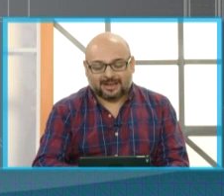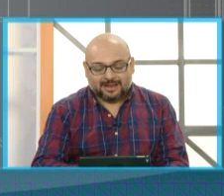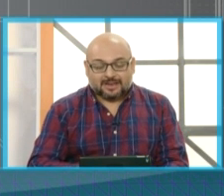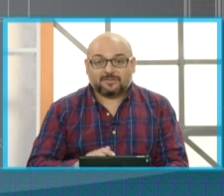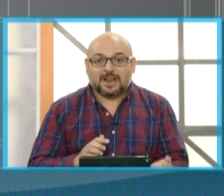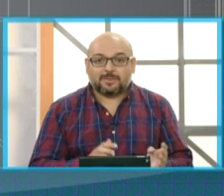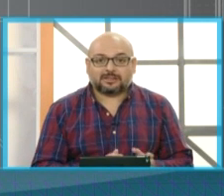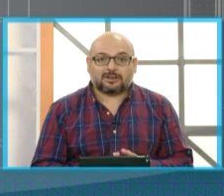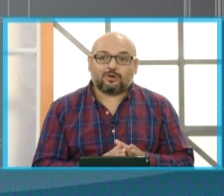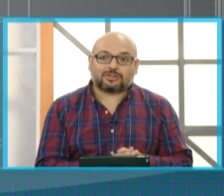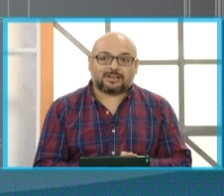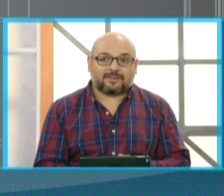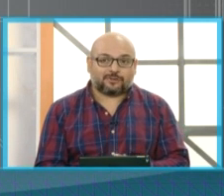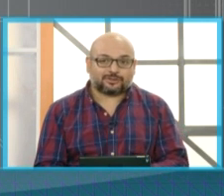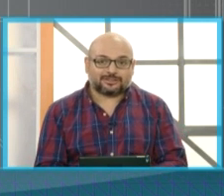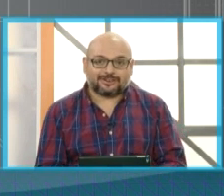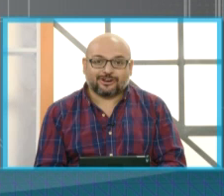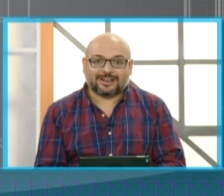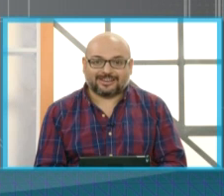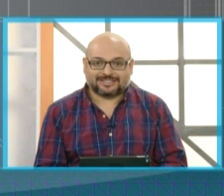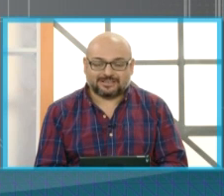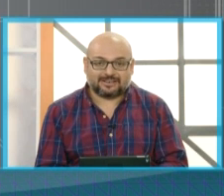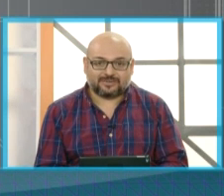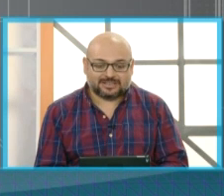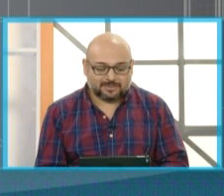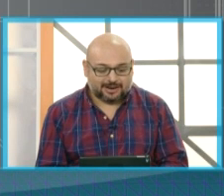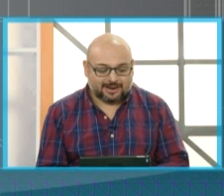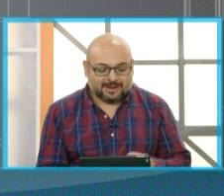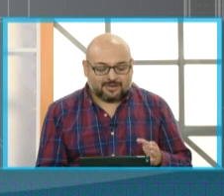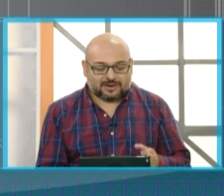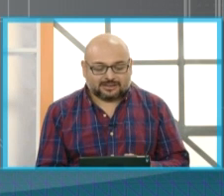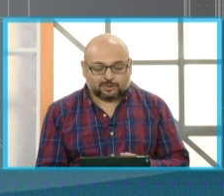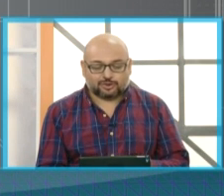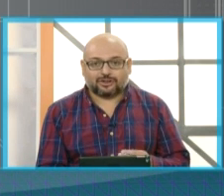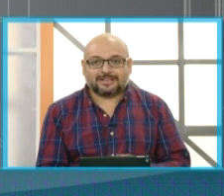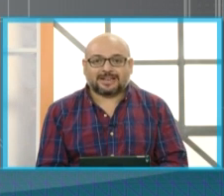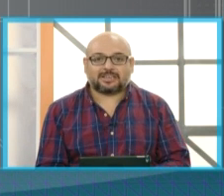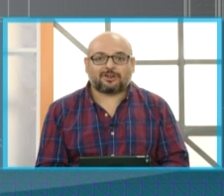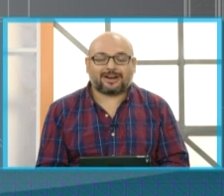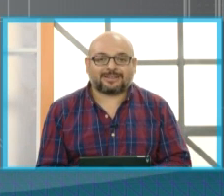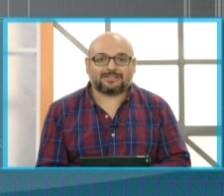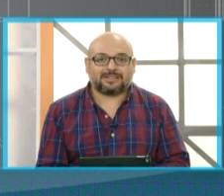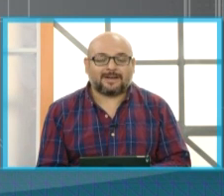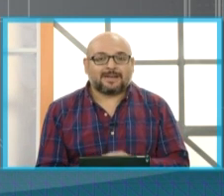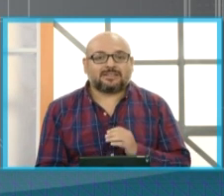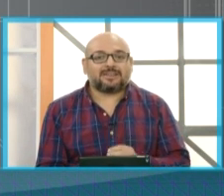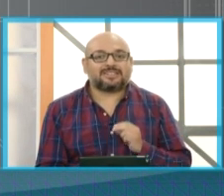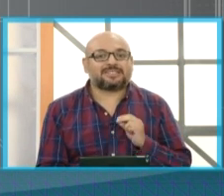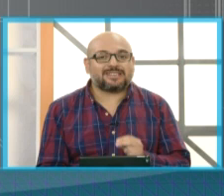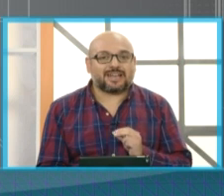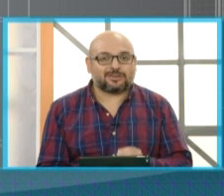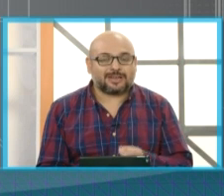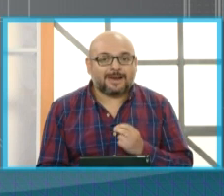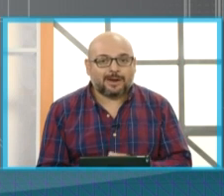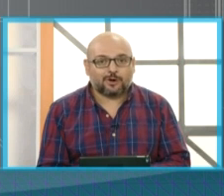tremenda. Y finalmente, otra de las fotos icónicas del fin de semana. Fernanda Russo es la tiradora argentina. Tiene